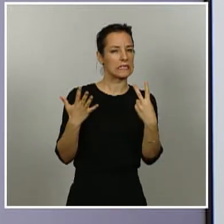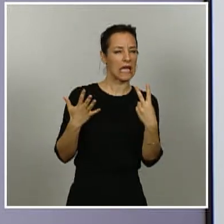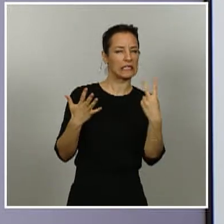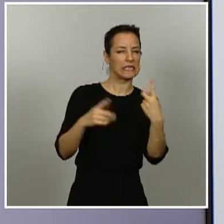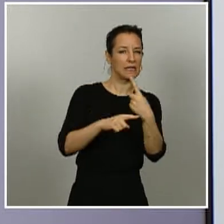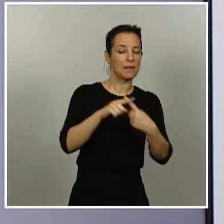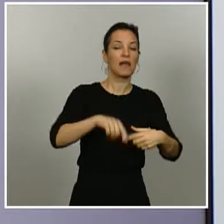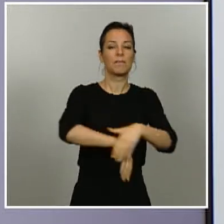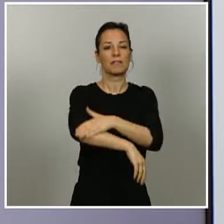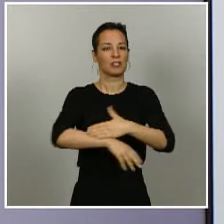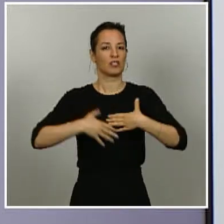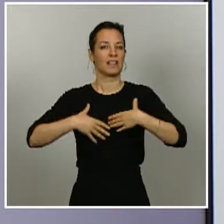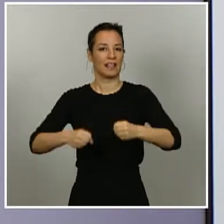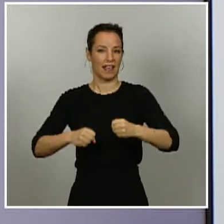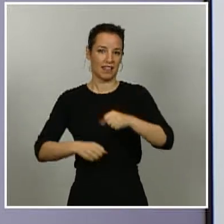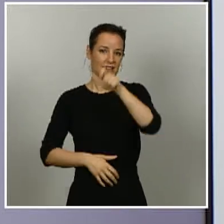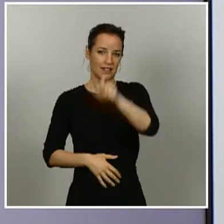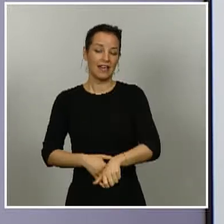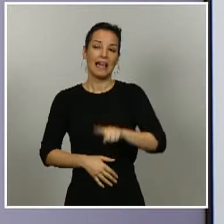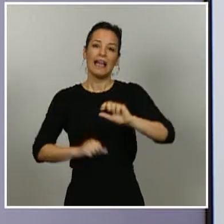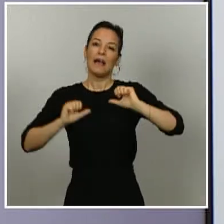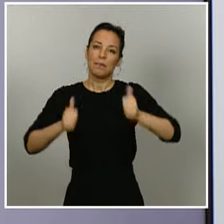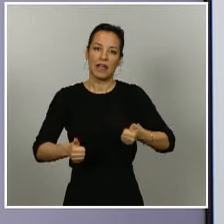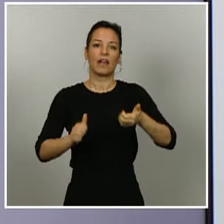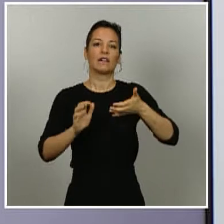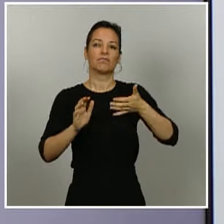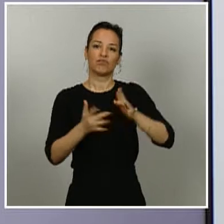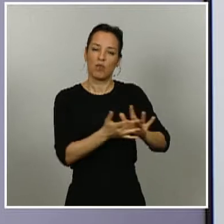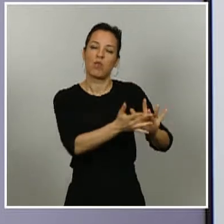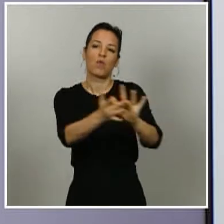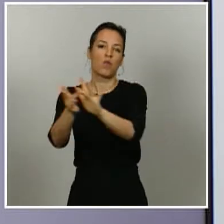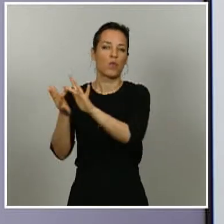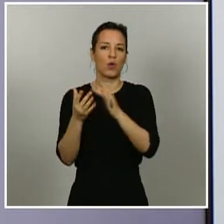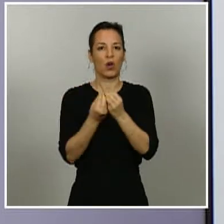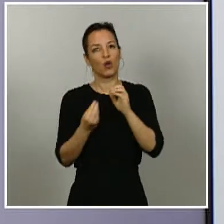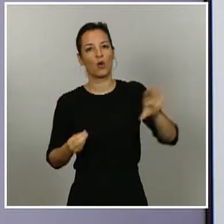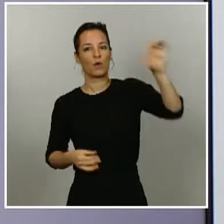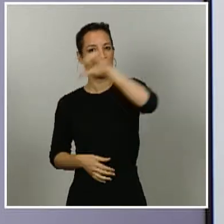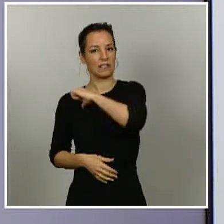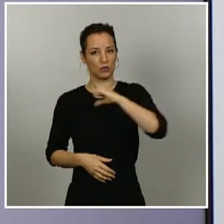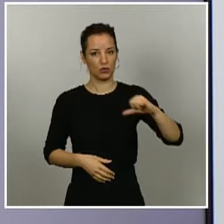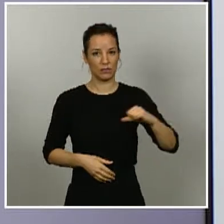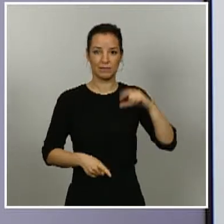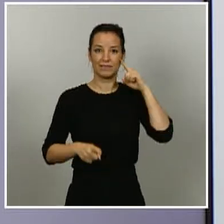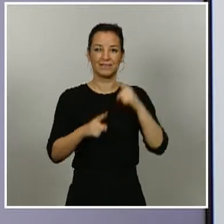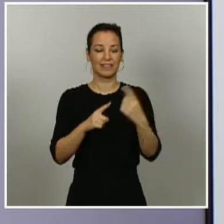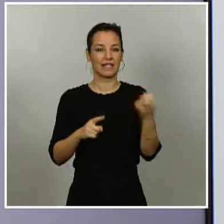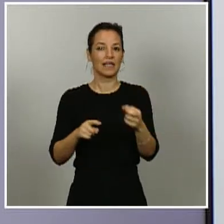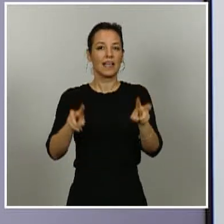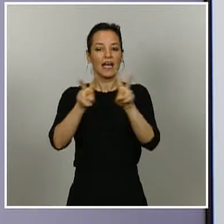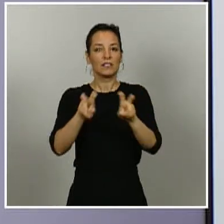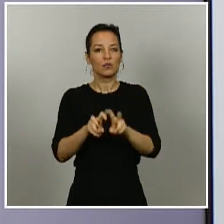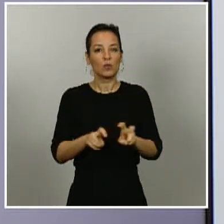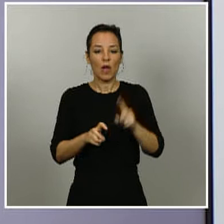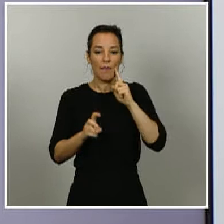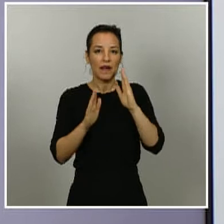Sanidad, Salvador Illa, iniciará una nueva ronda de contactos con las comunidades autónomas para el estudio de las siguientes fases a las que